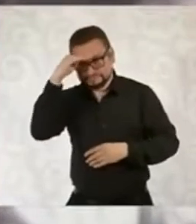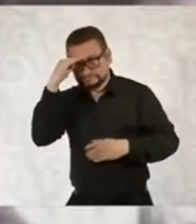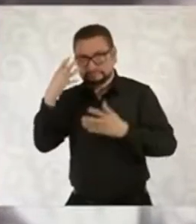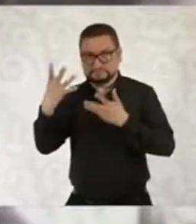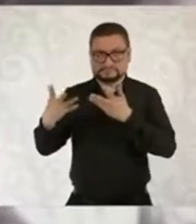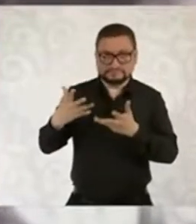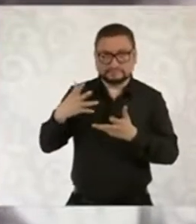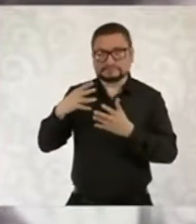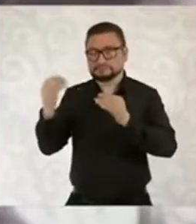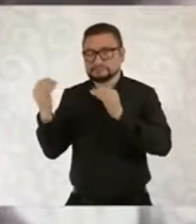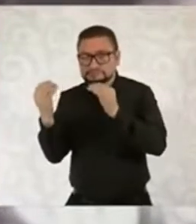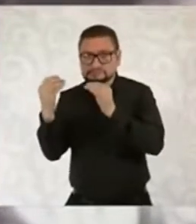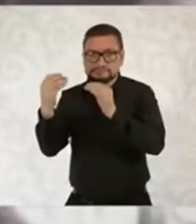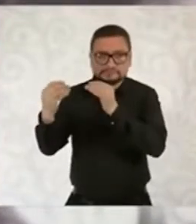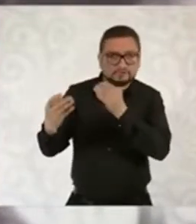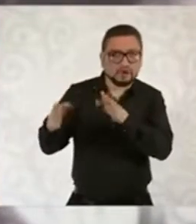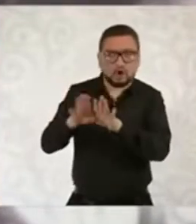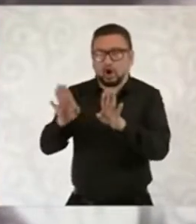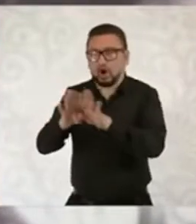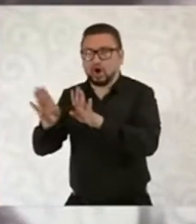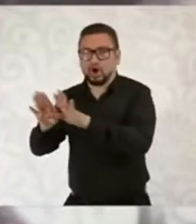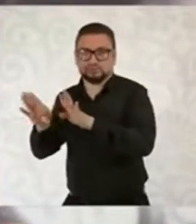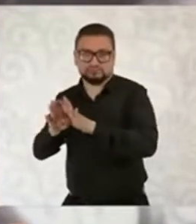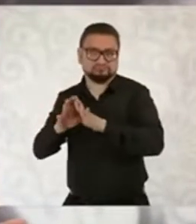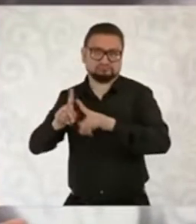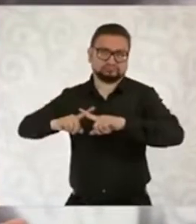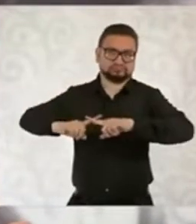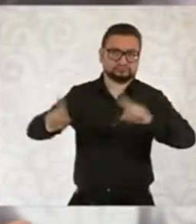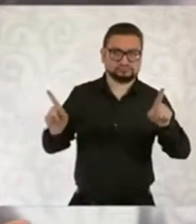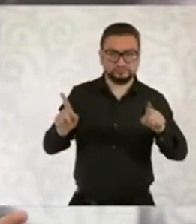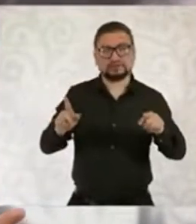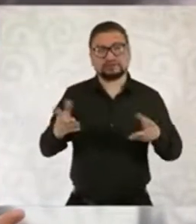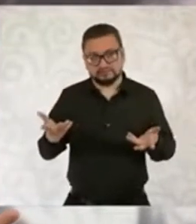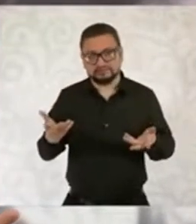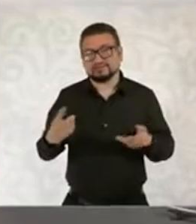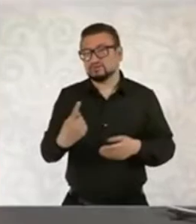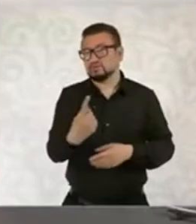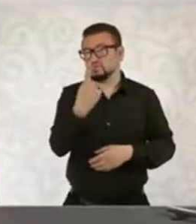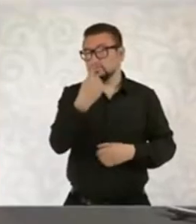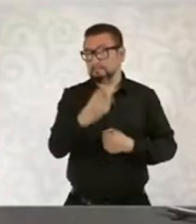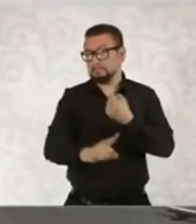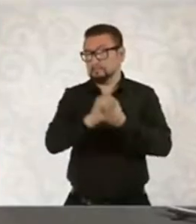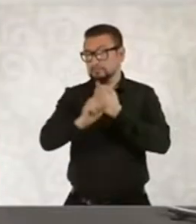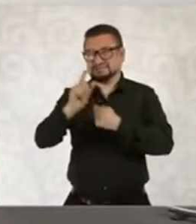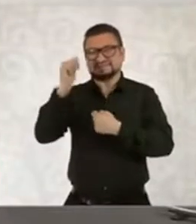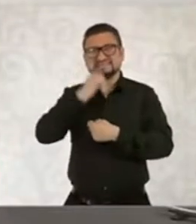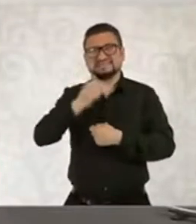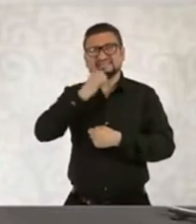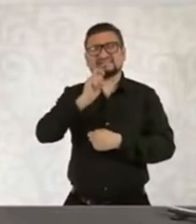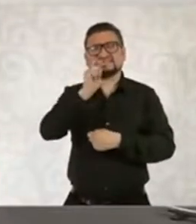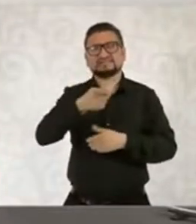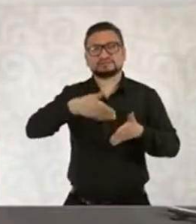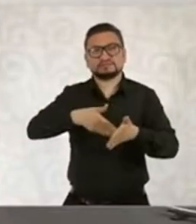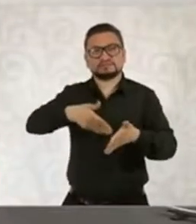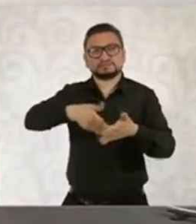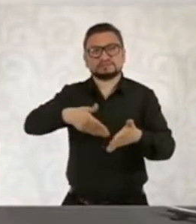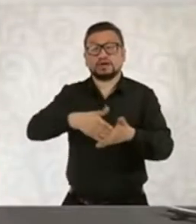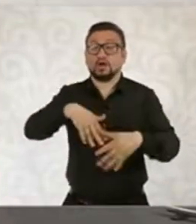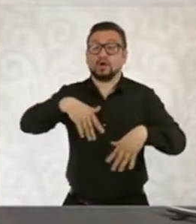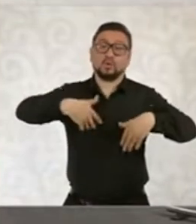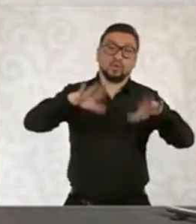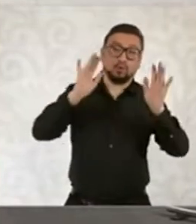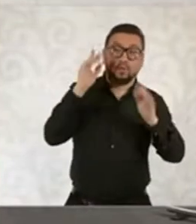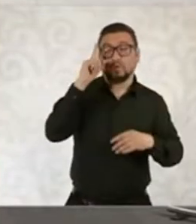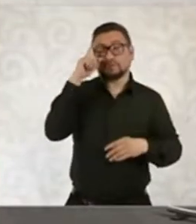legislando, siguen buscando cómo. Y uno de los problemas que siempre se ponían es que es muy